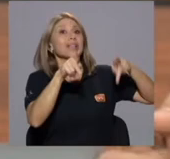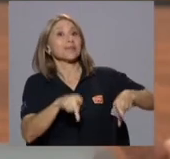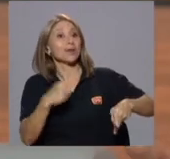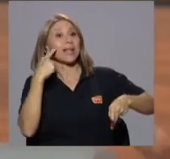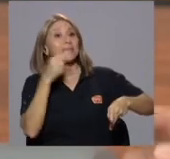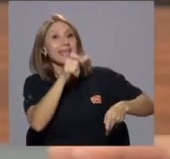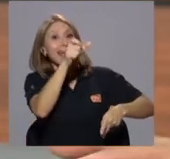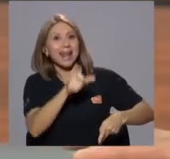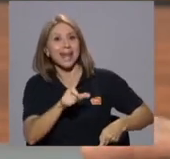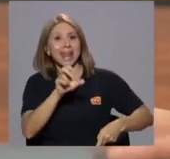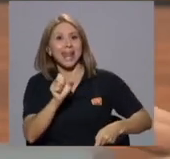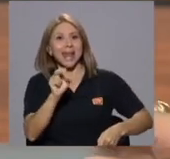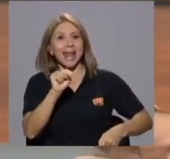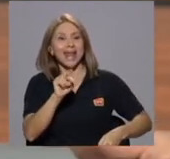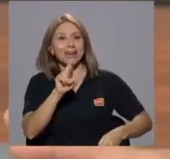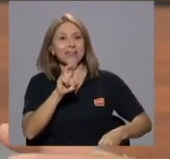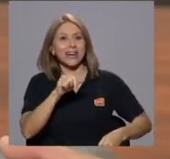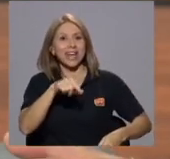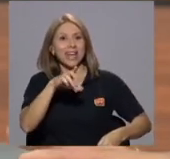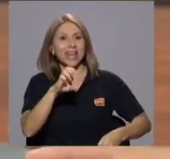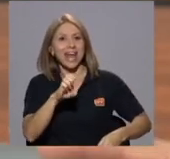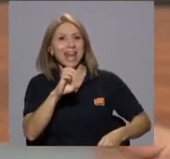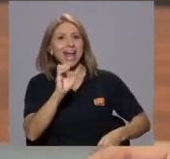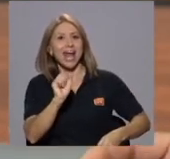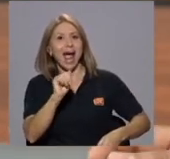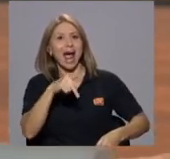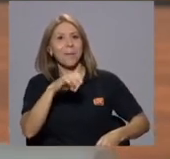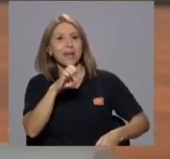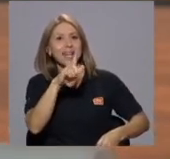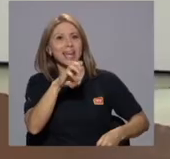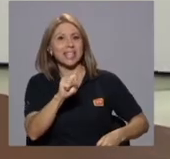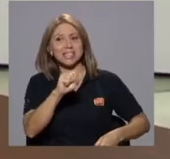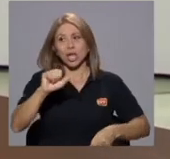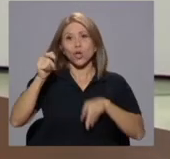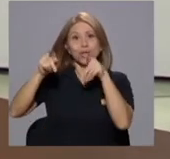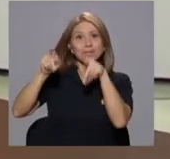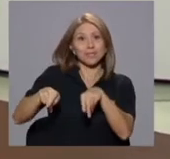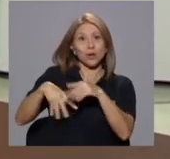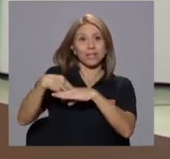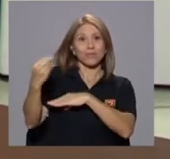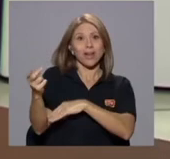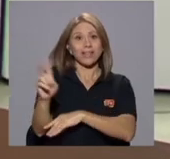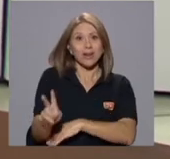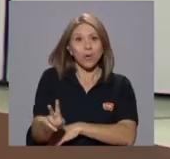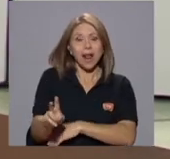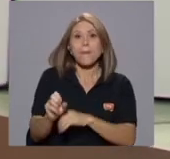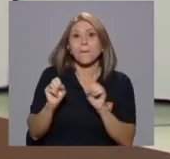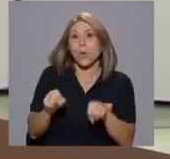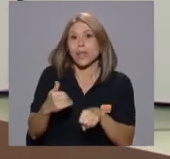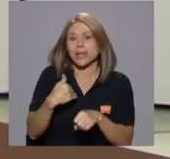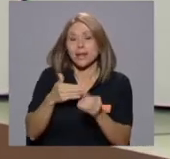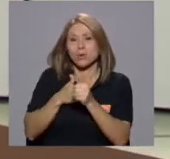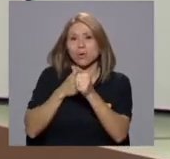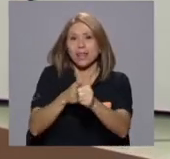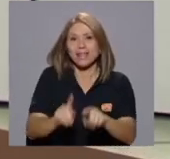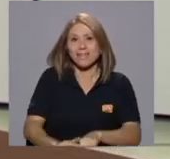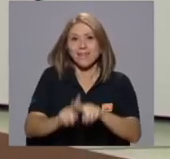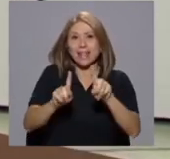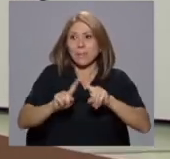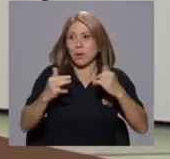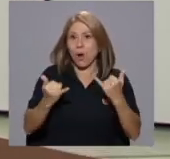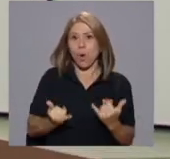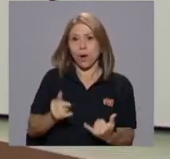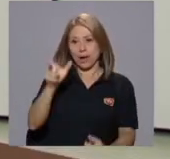en otros que también están exiliados la posibilidad de tener un líder diferente. Este hombre de 35 años que llega a la